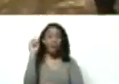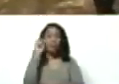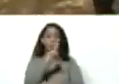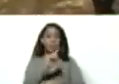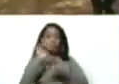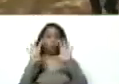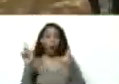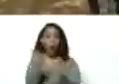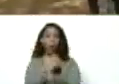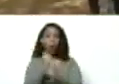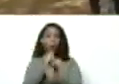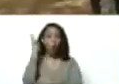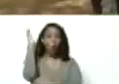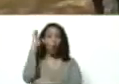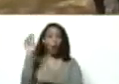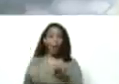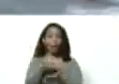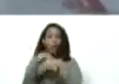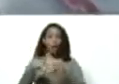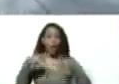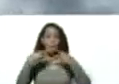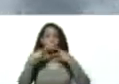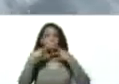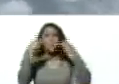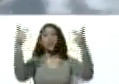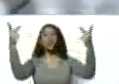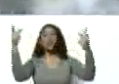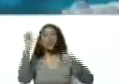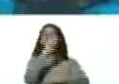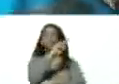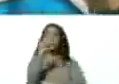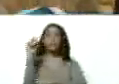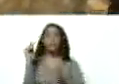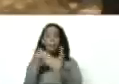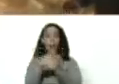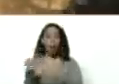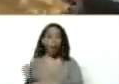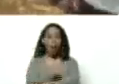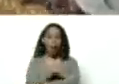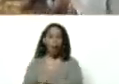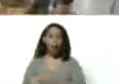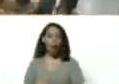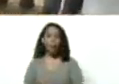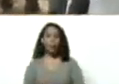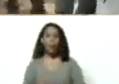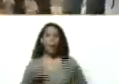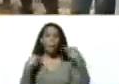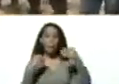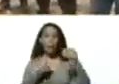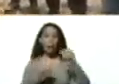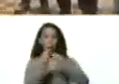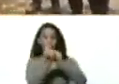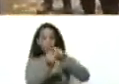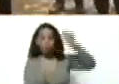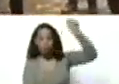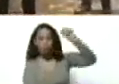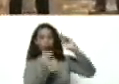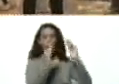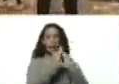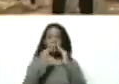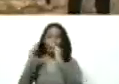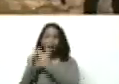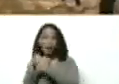una jornada nacional de propaganda. En más de 200 mil calles, papelógrafos, casa por casa,